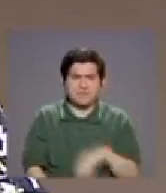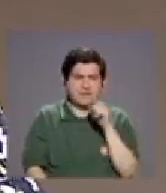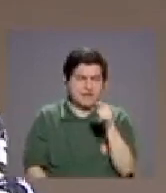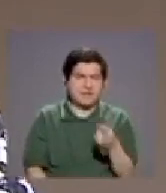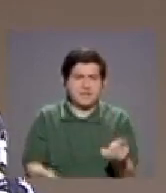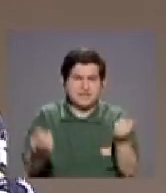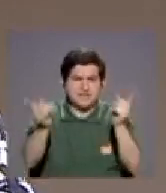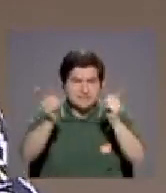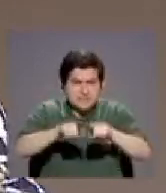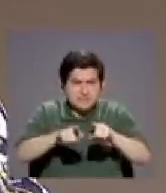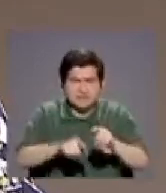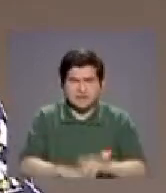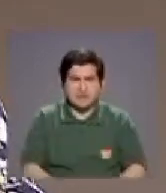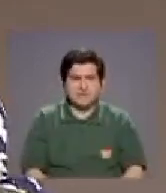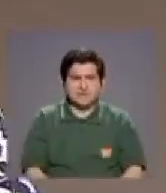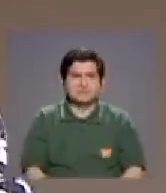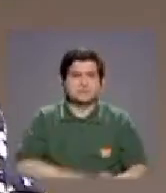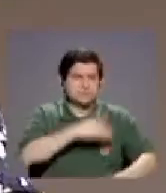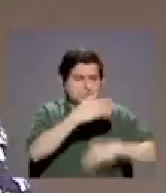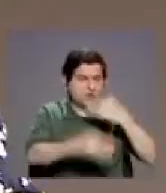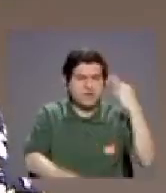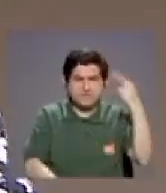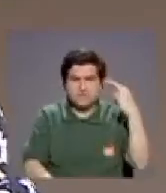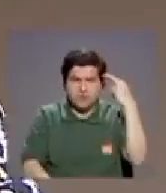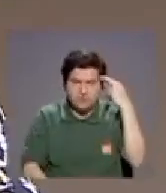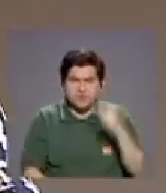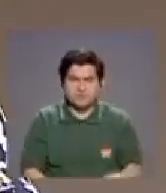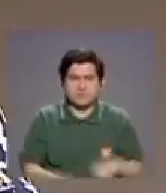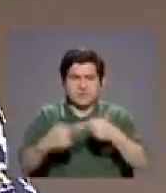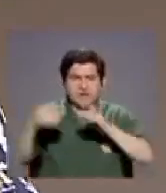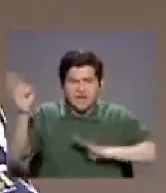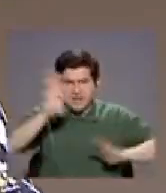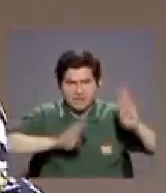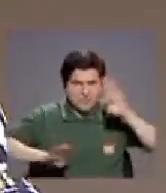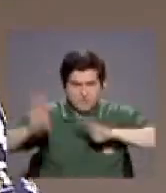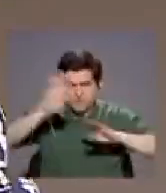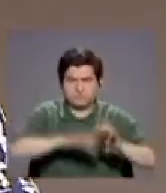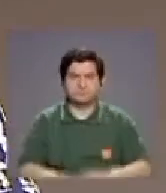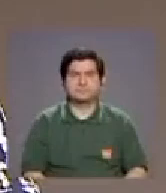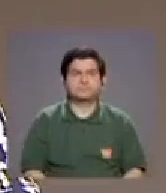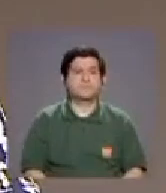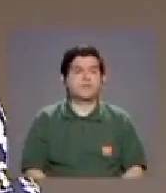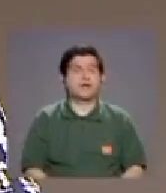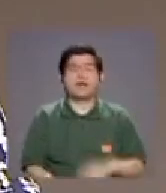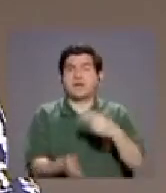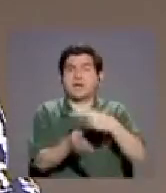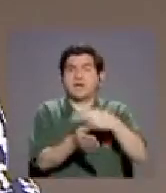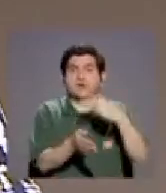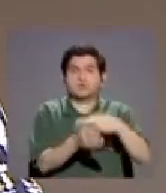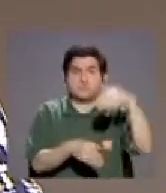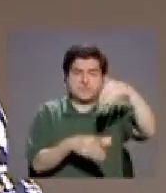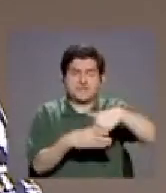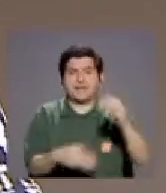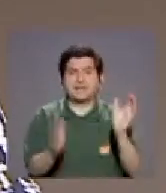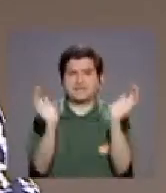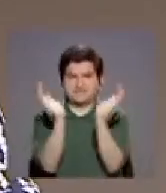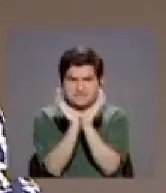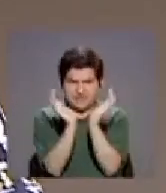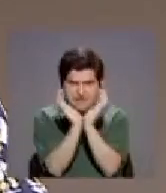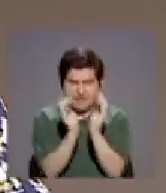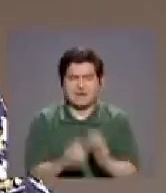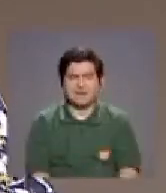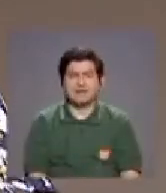que básicamente es gestión racional de antibióticos. Entonces ya nosotros en los hospitales de la caja, de la institución para la